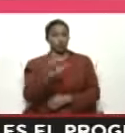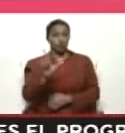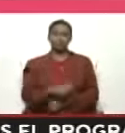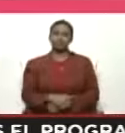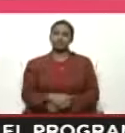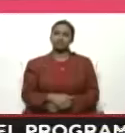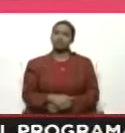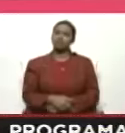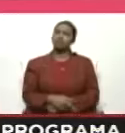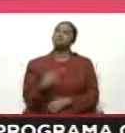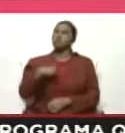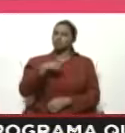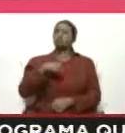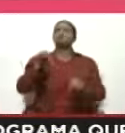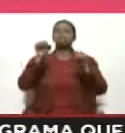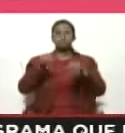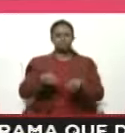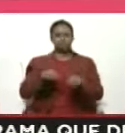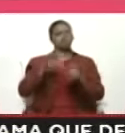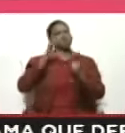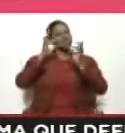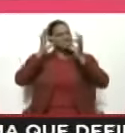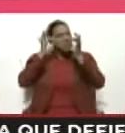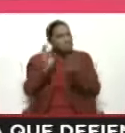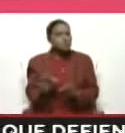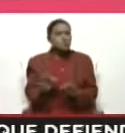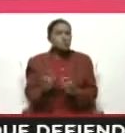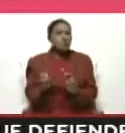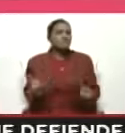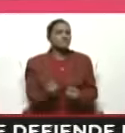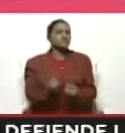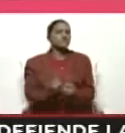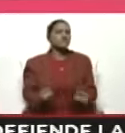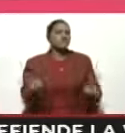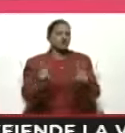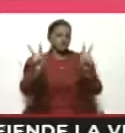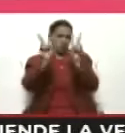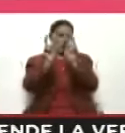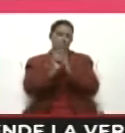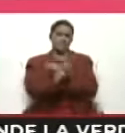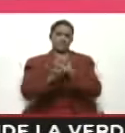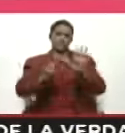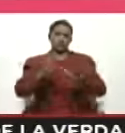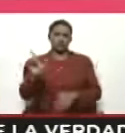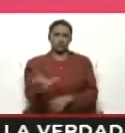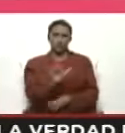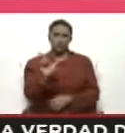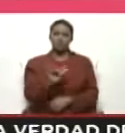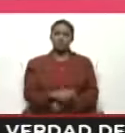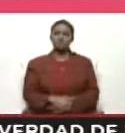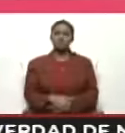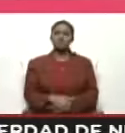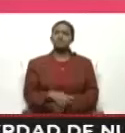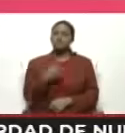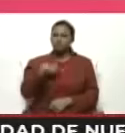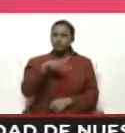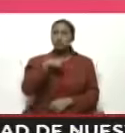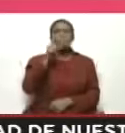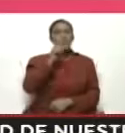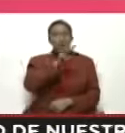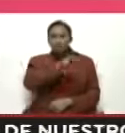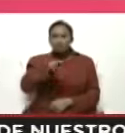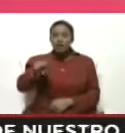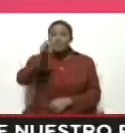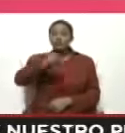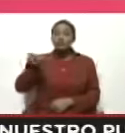certeza de la victoria de este 28 de julio. Lo podemos leer en nuestra gente y en la respuesta que ha habido